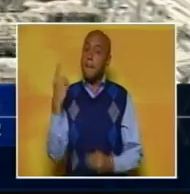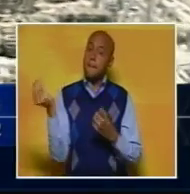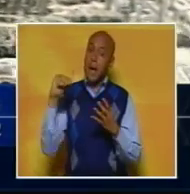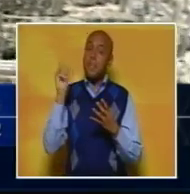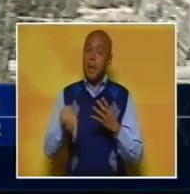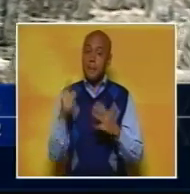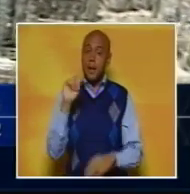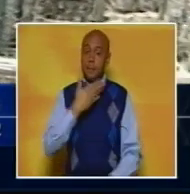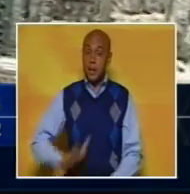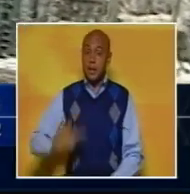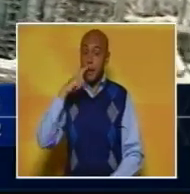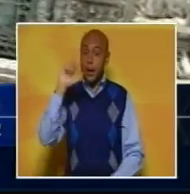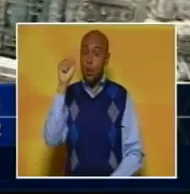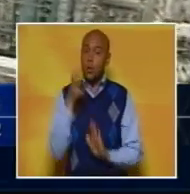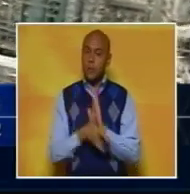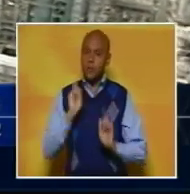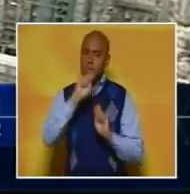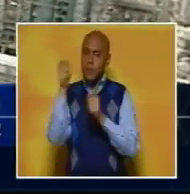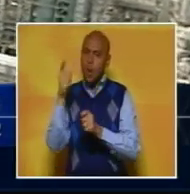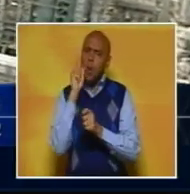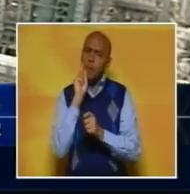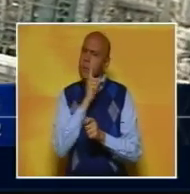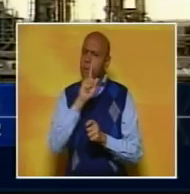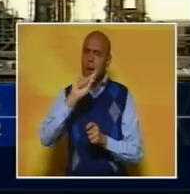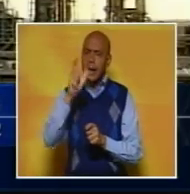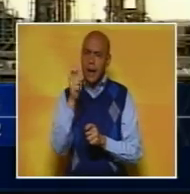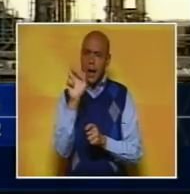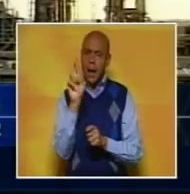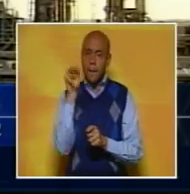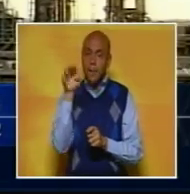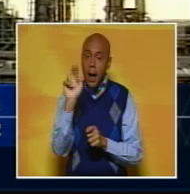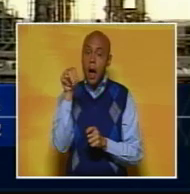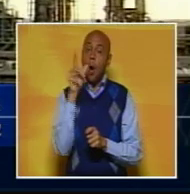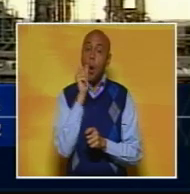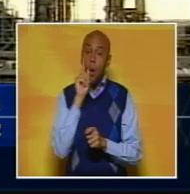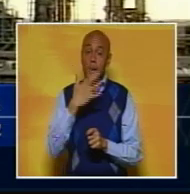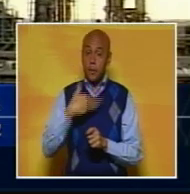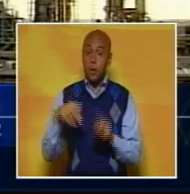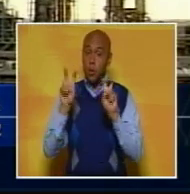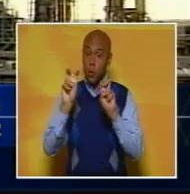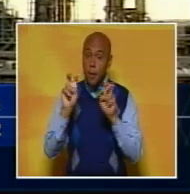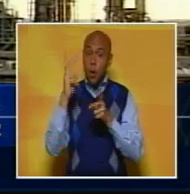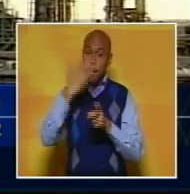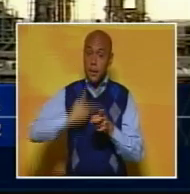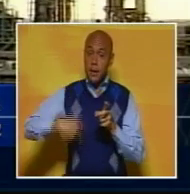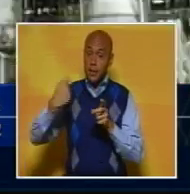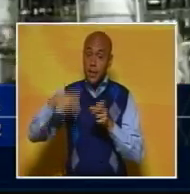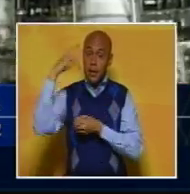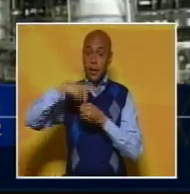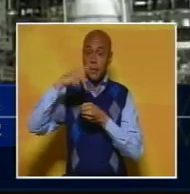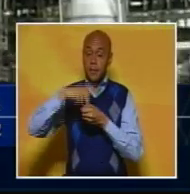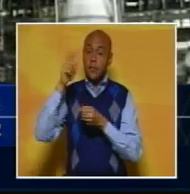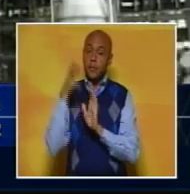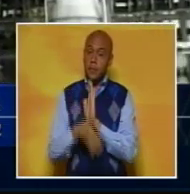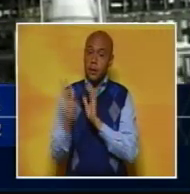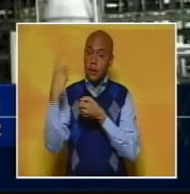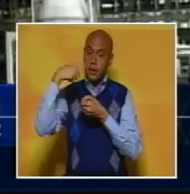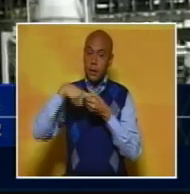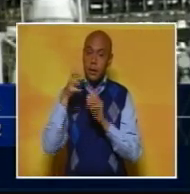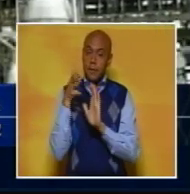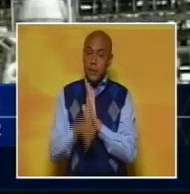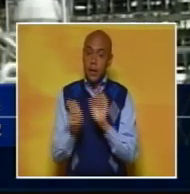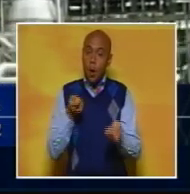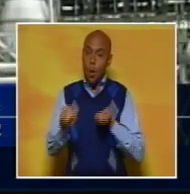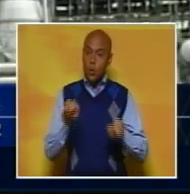el jefe de Estado nombró a Germán José Gil Márquez como presidente encargado de la Corporación Venezolana de Petróleo, filial que administra